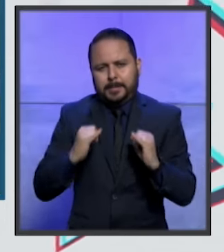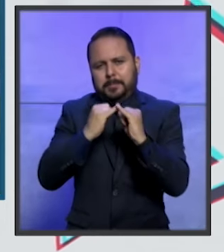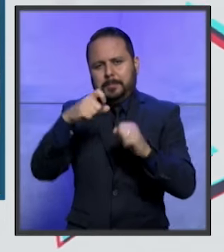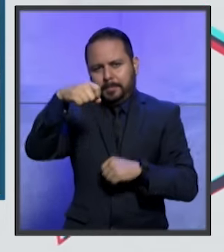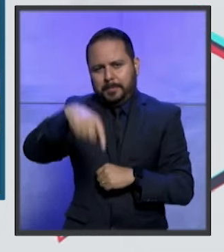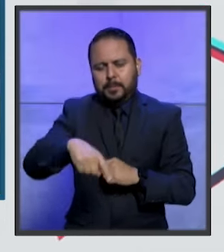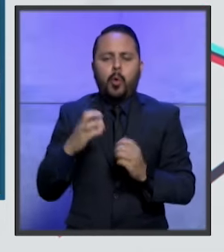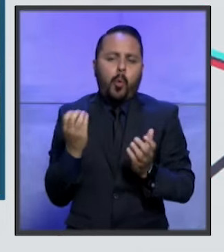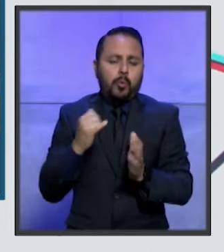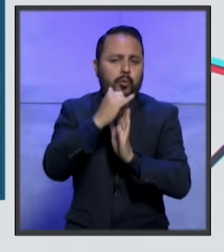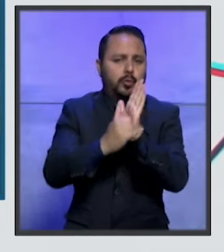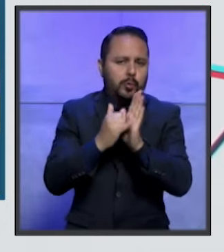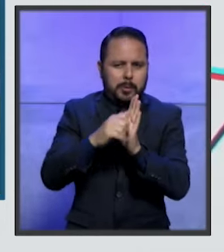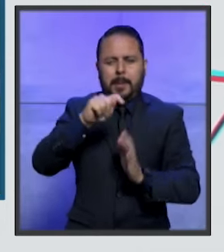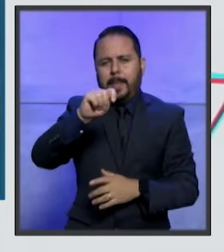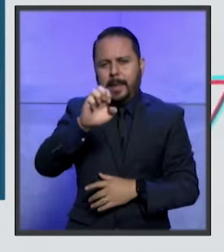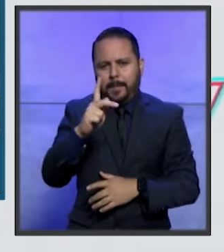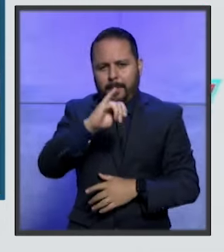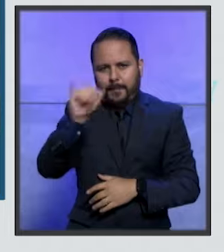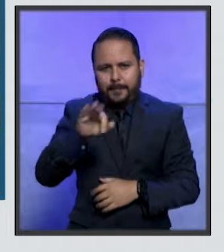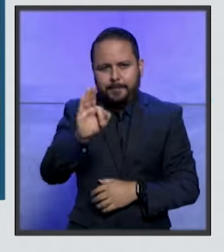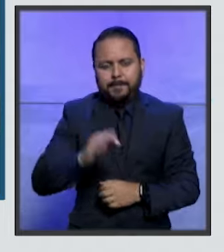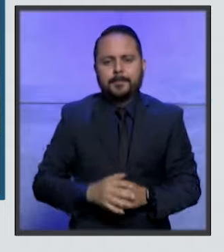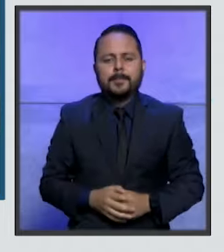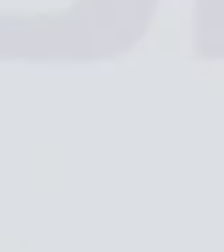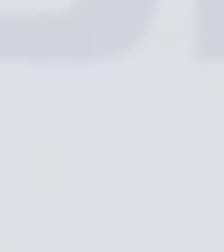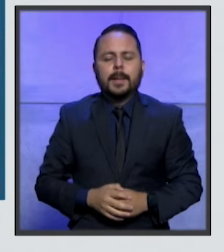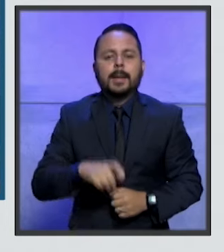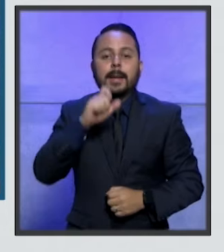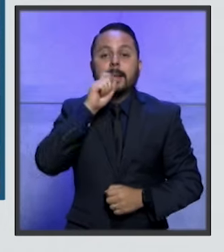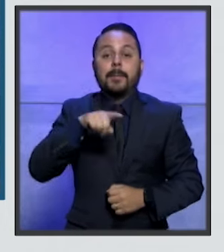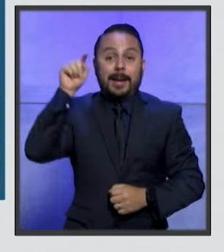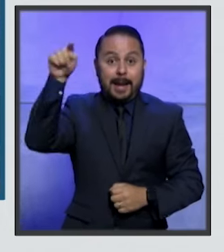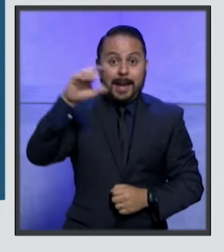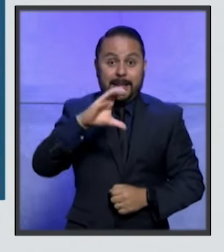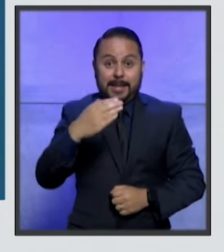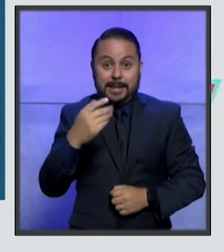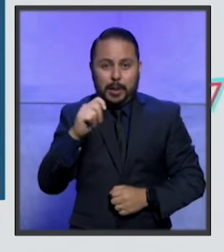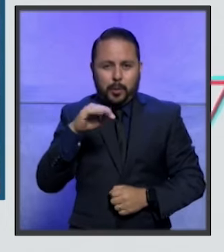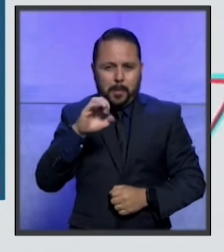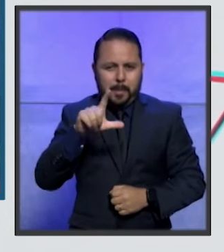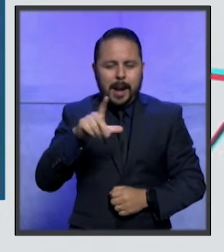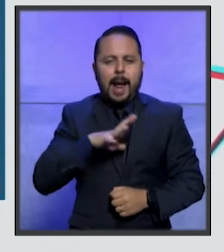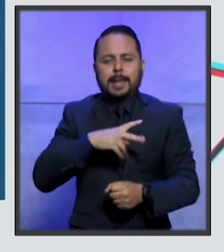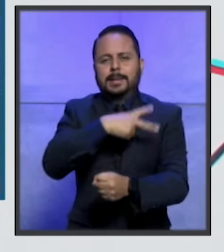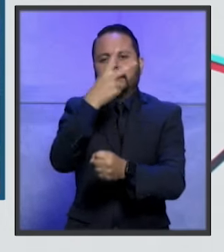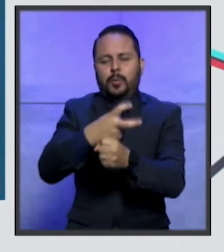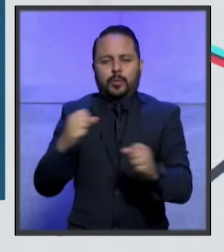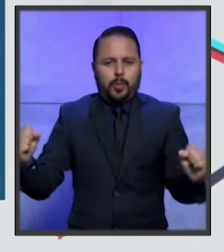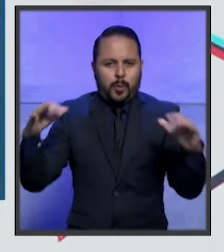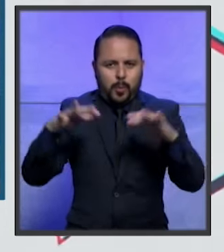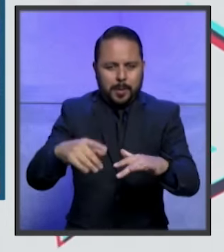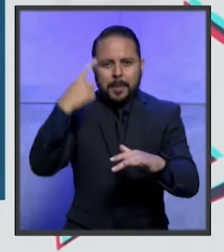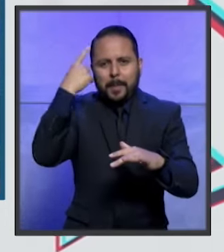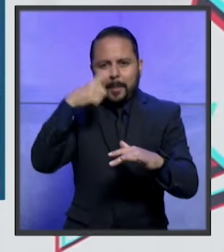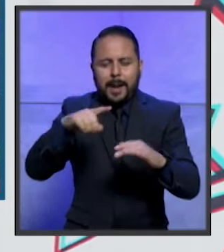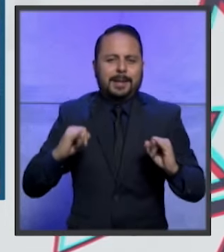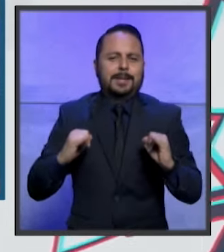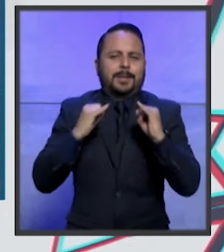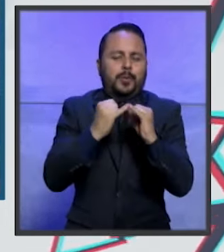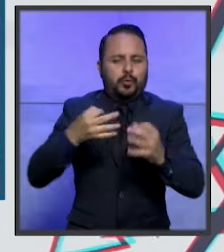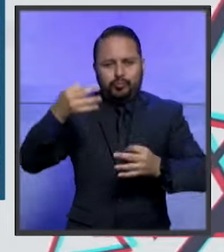institucional de YouTube del tribunal electoral se realizó en Chetumal Quintana ro el segundo encuentro Regional de